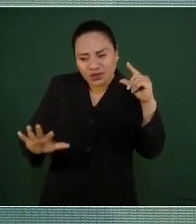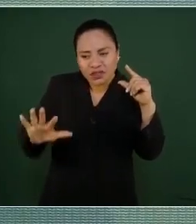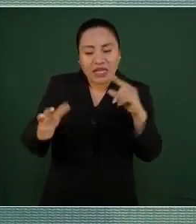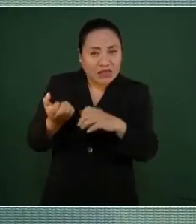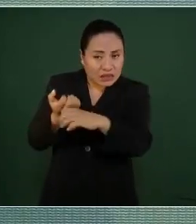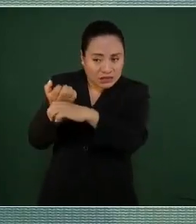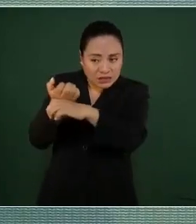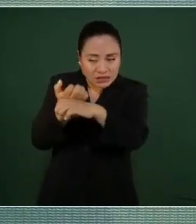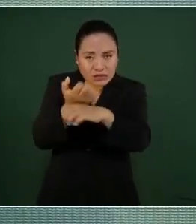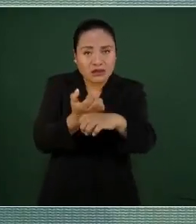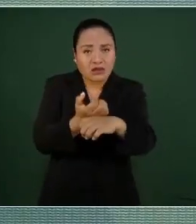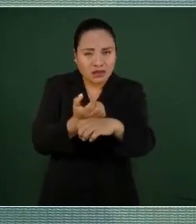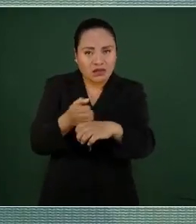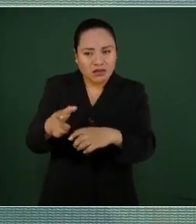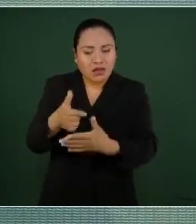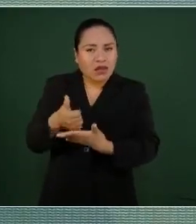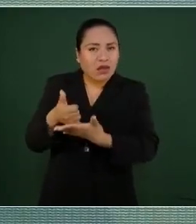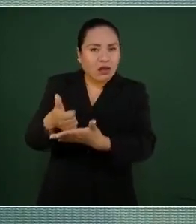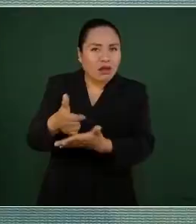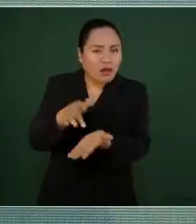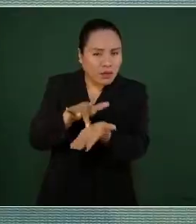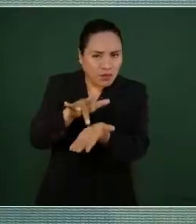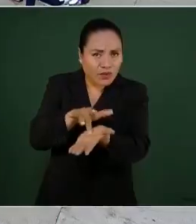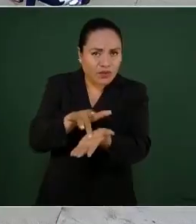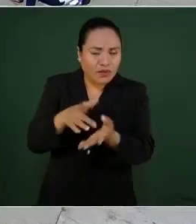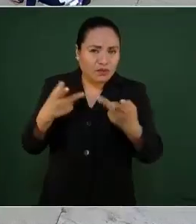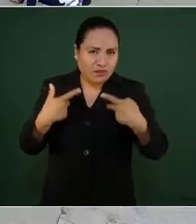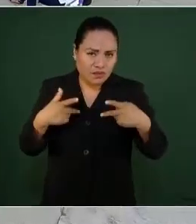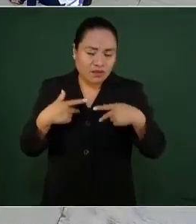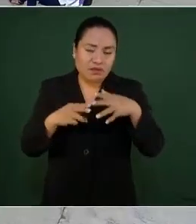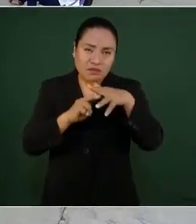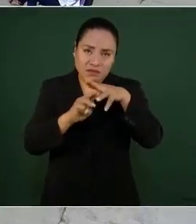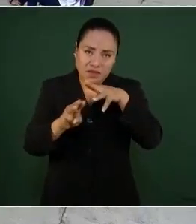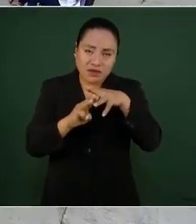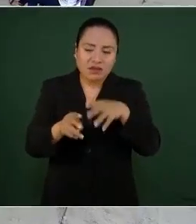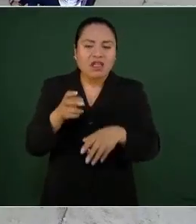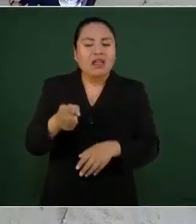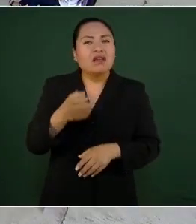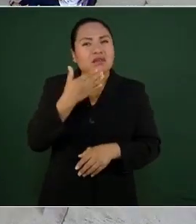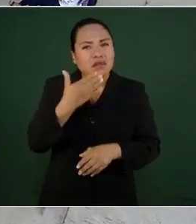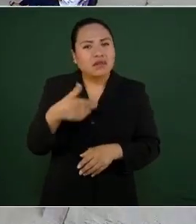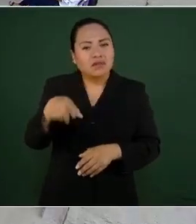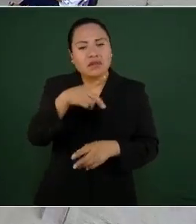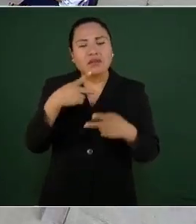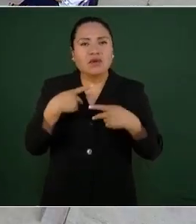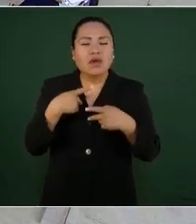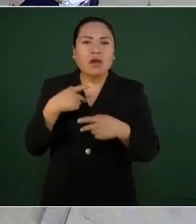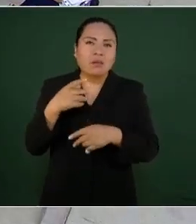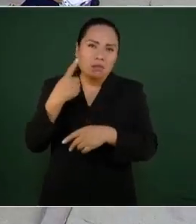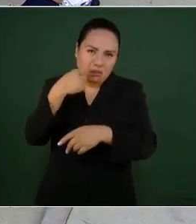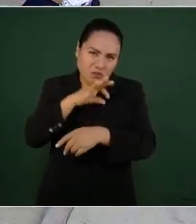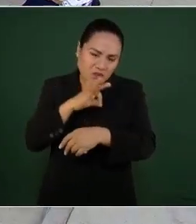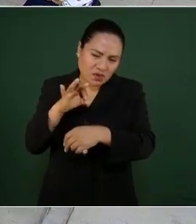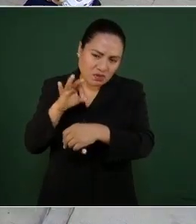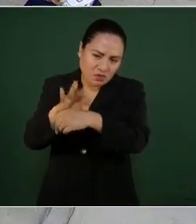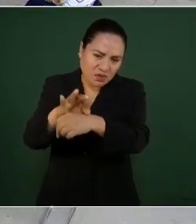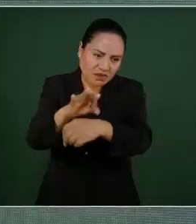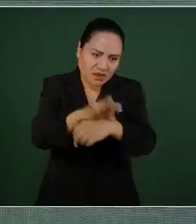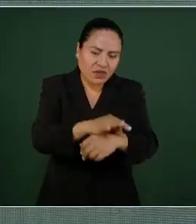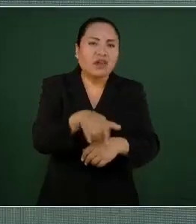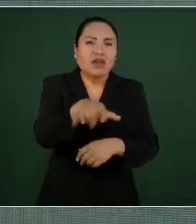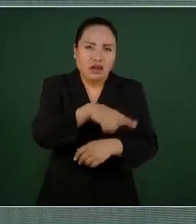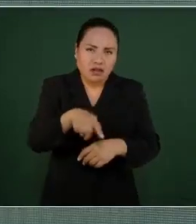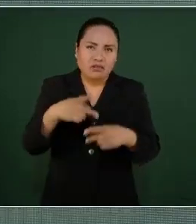es al mismo tiempo una acción de protección de migrantes,